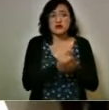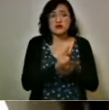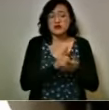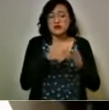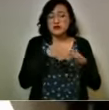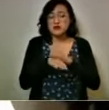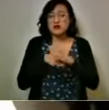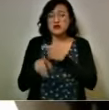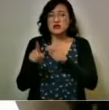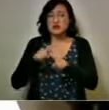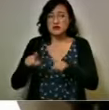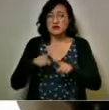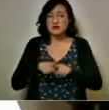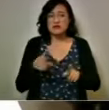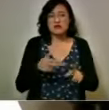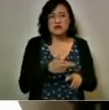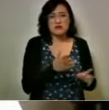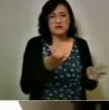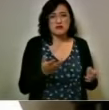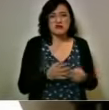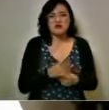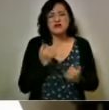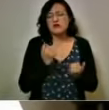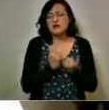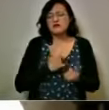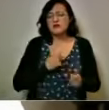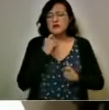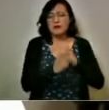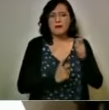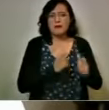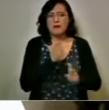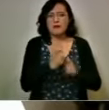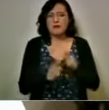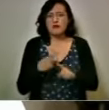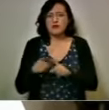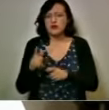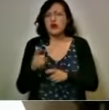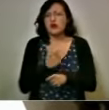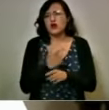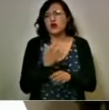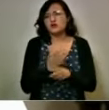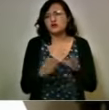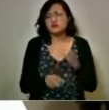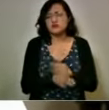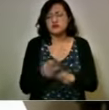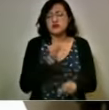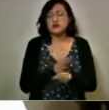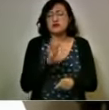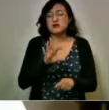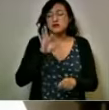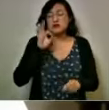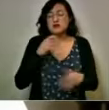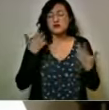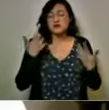y hemos estado haciendo muchas inversiones al respecto. Pero la primera gran decisión